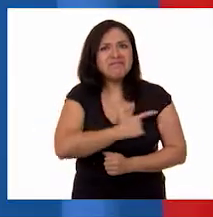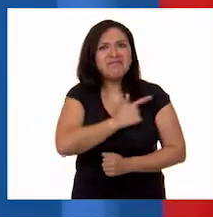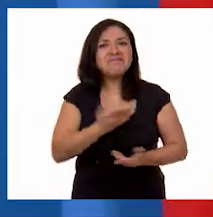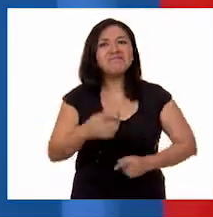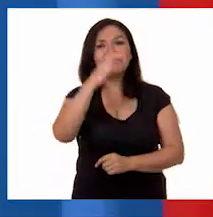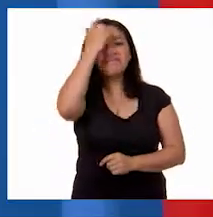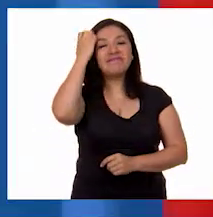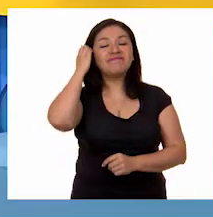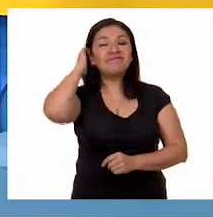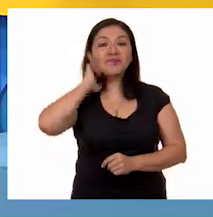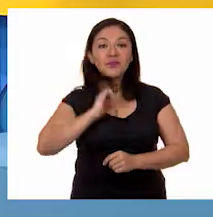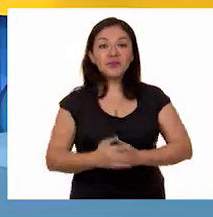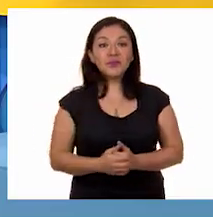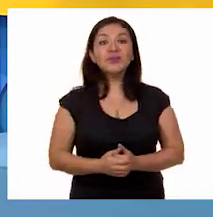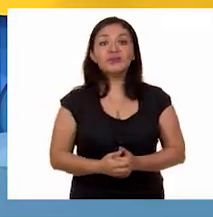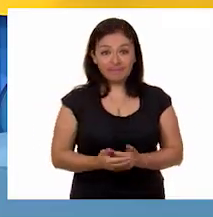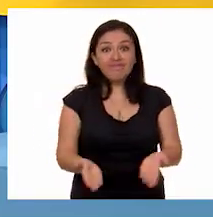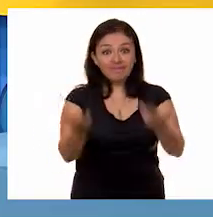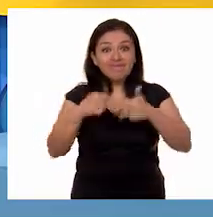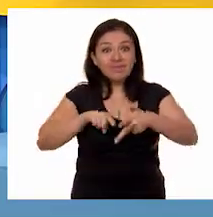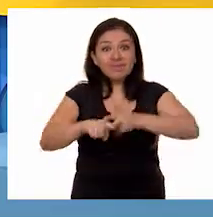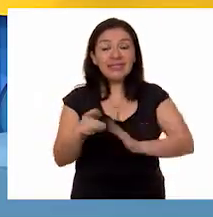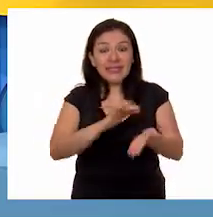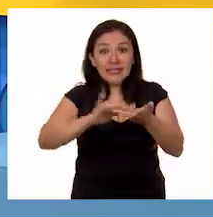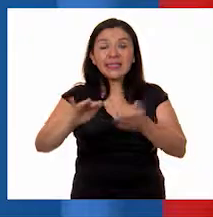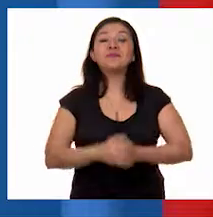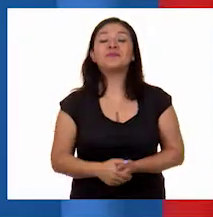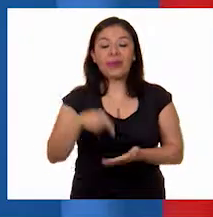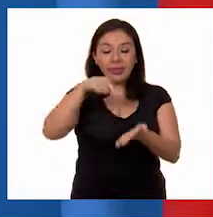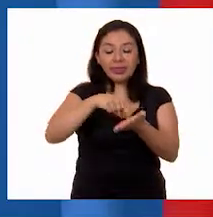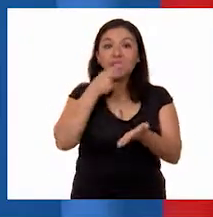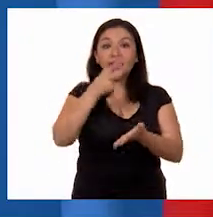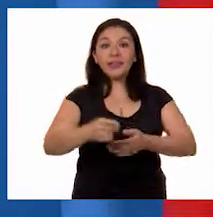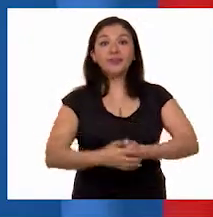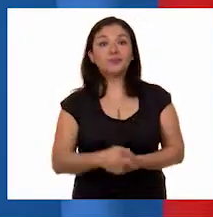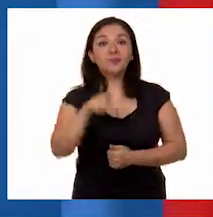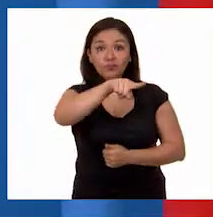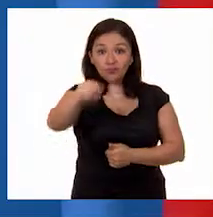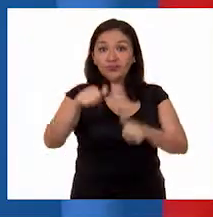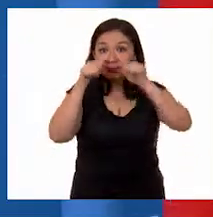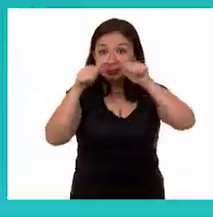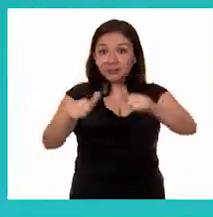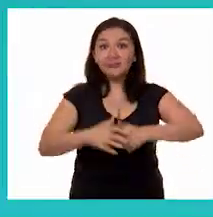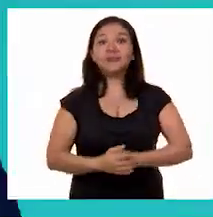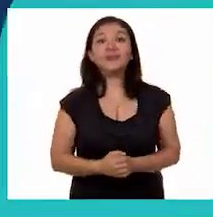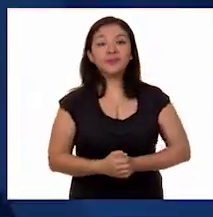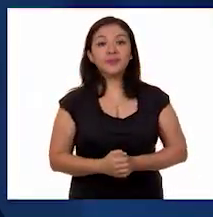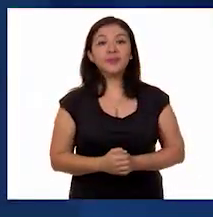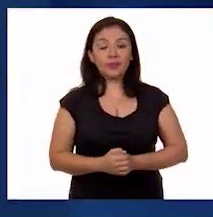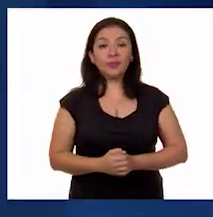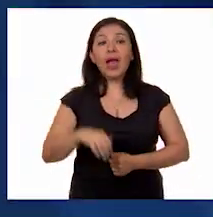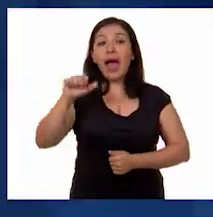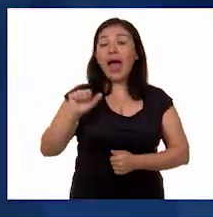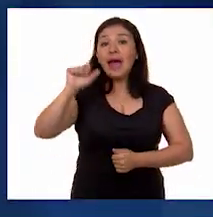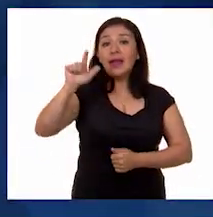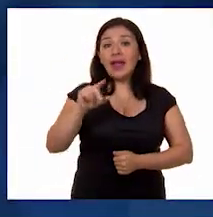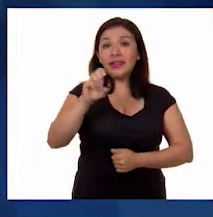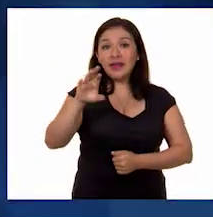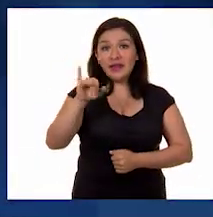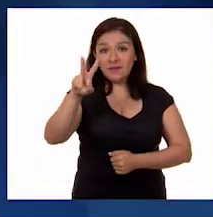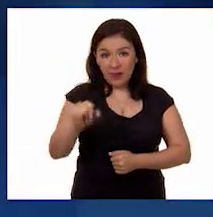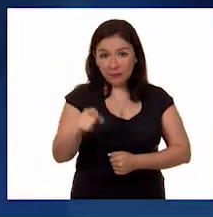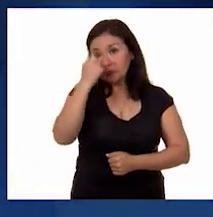Gaby. Bien, pues adelante. Dice así, pongan atención. A la deriva, Horacio